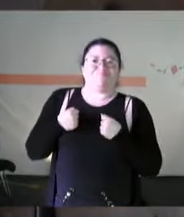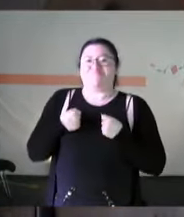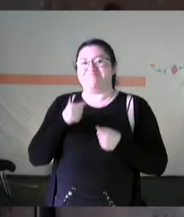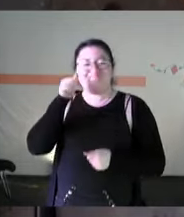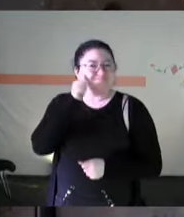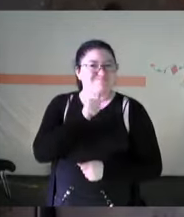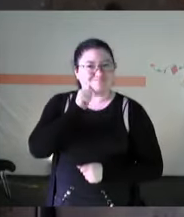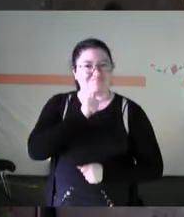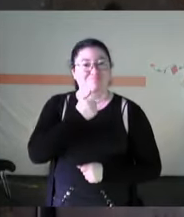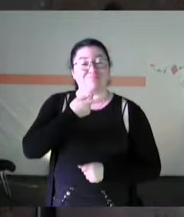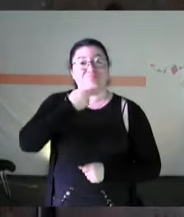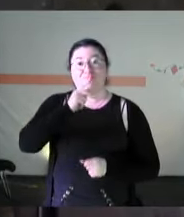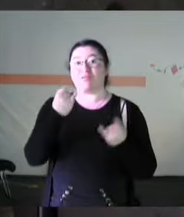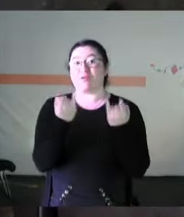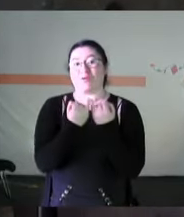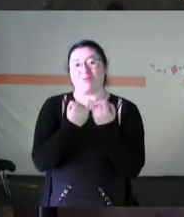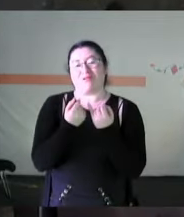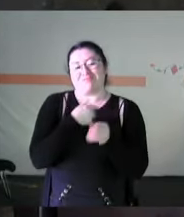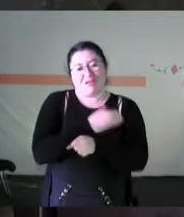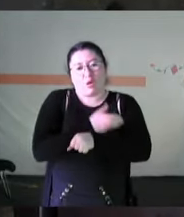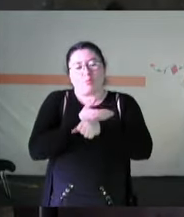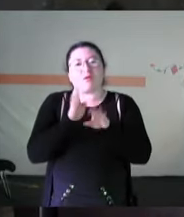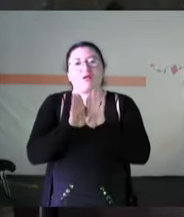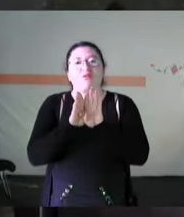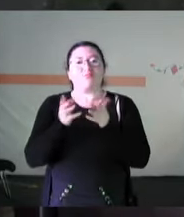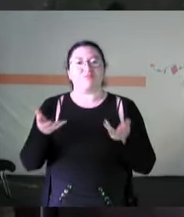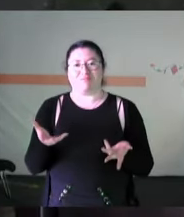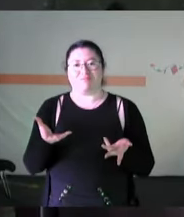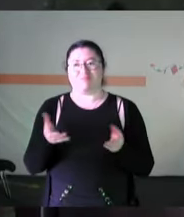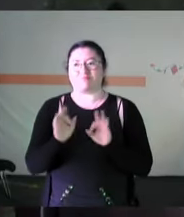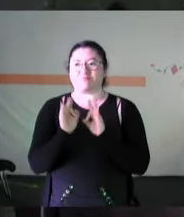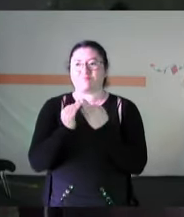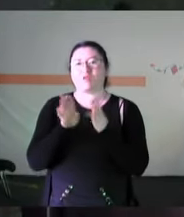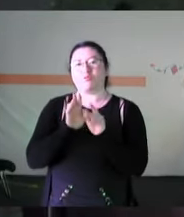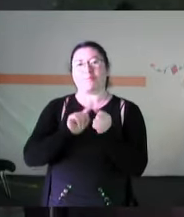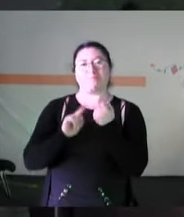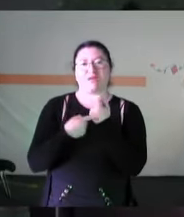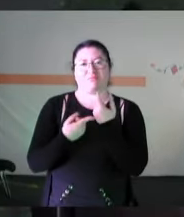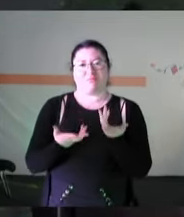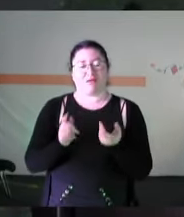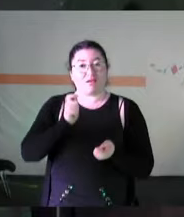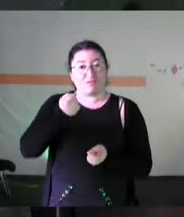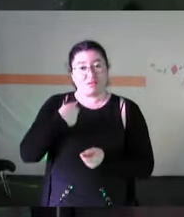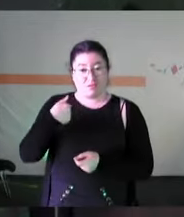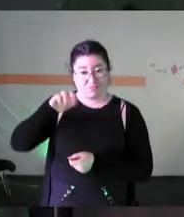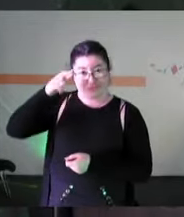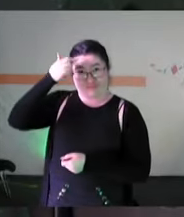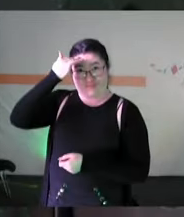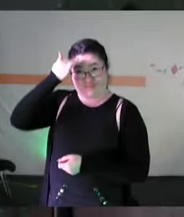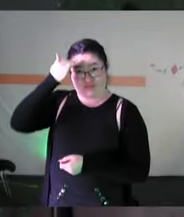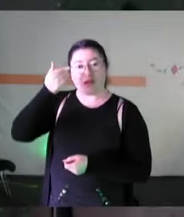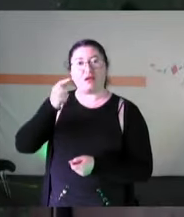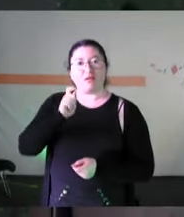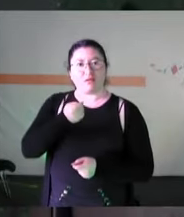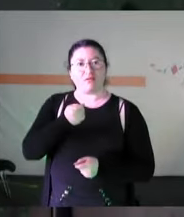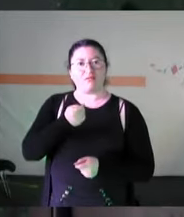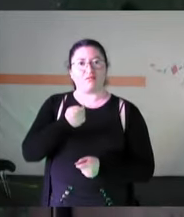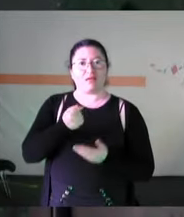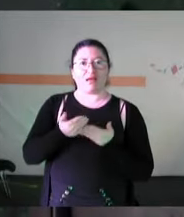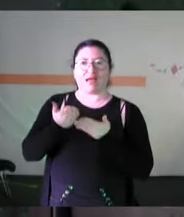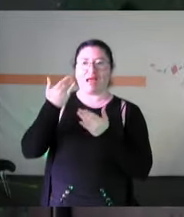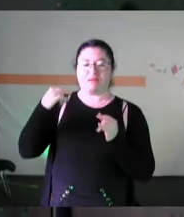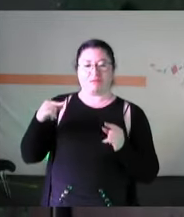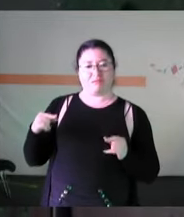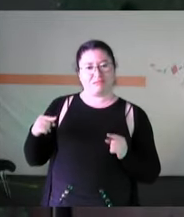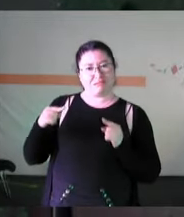forma más figurativa. Me han acompañado al reconocer que, a diferencia de lo que me ha dicho la